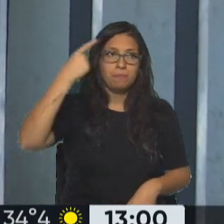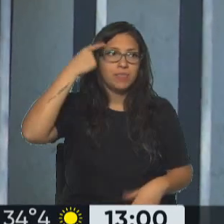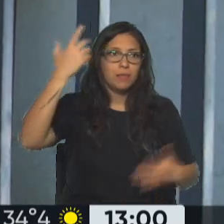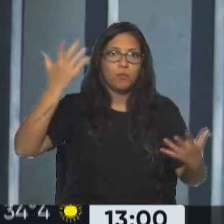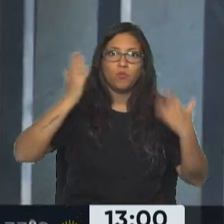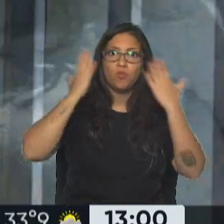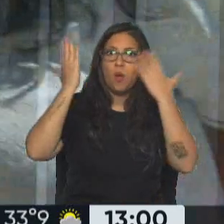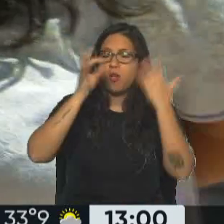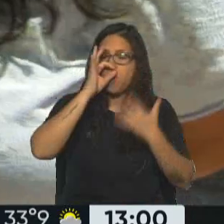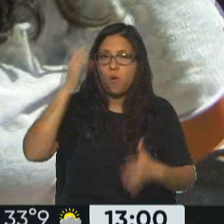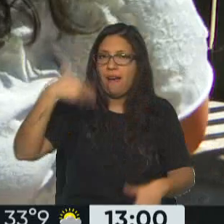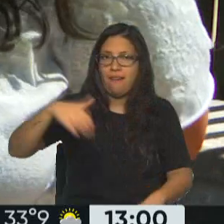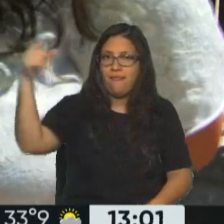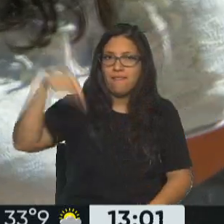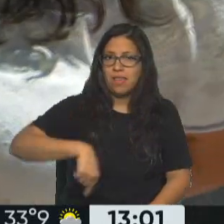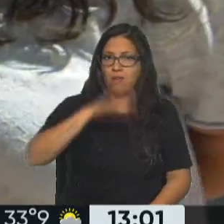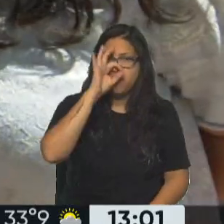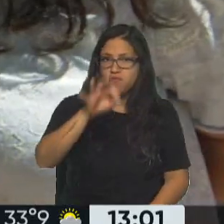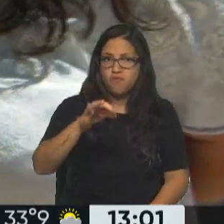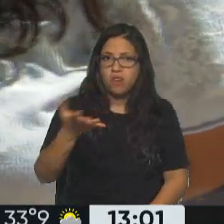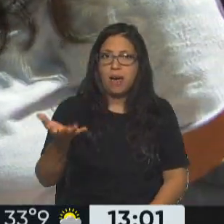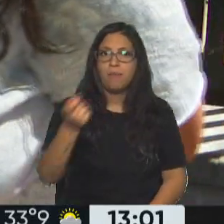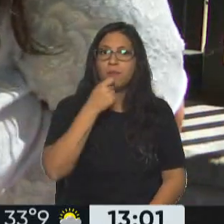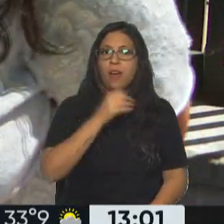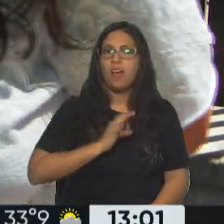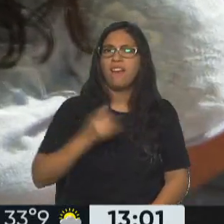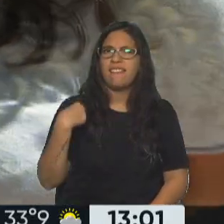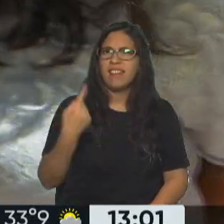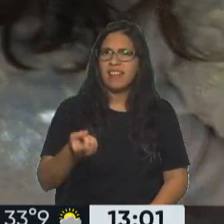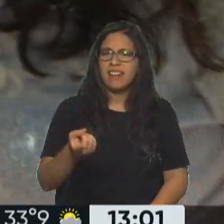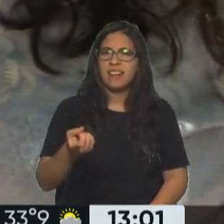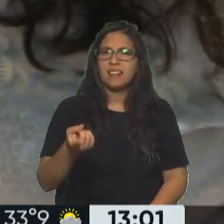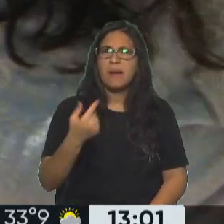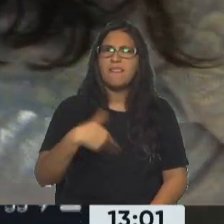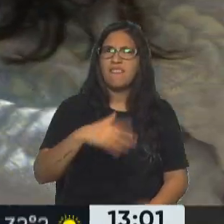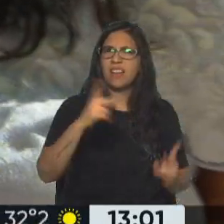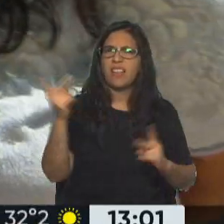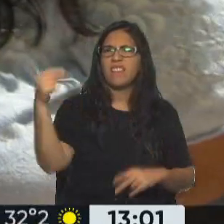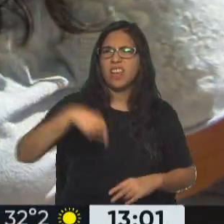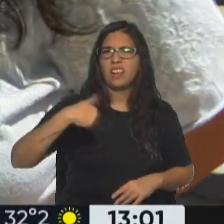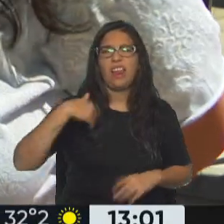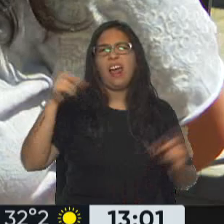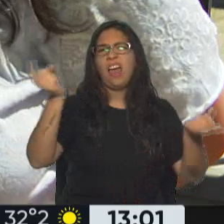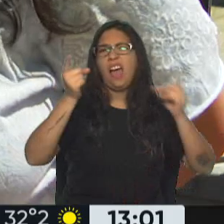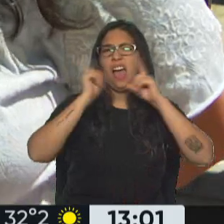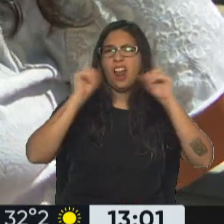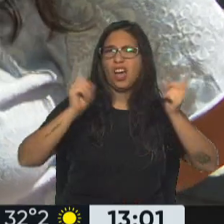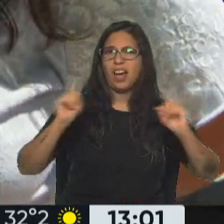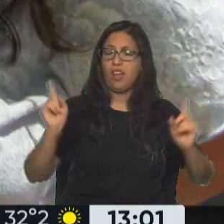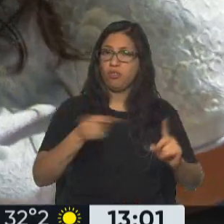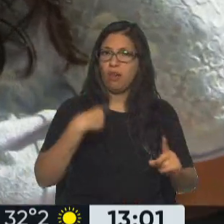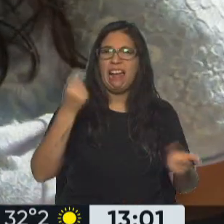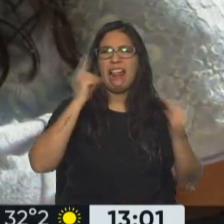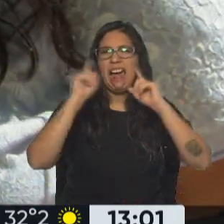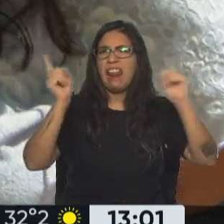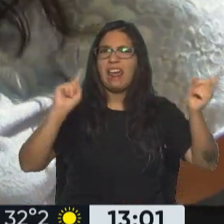sueño que teníamos, que decíamos, no sé, el año pasado, che, va a venir Taylor porque va a hacer un nuevo tour, no, que va a venir a Argentina, y estábamos como todas,